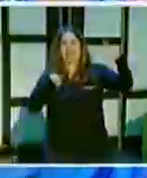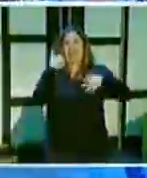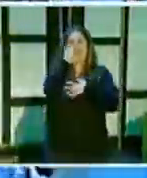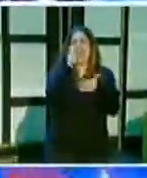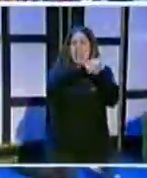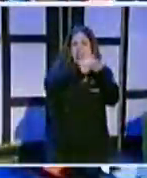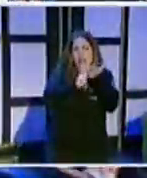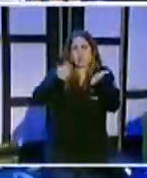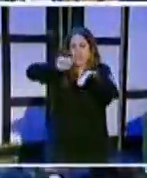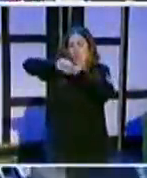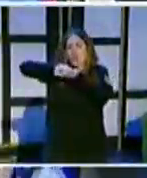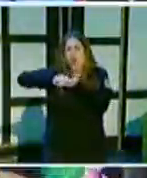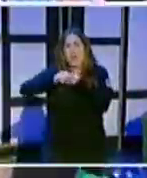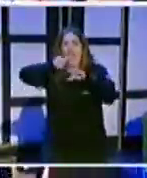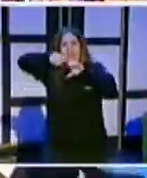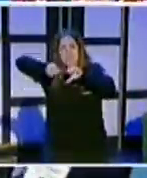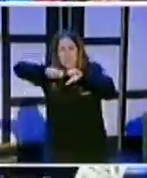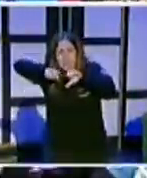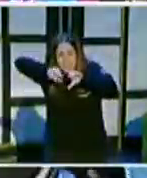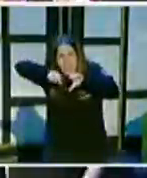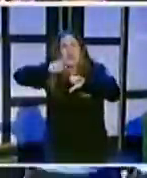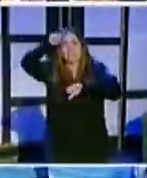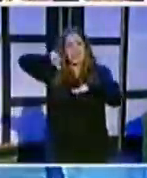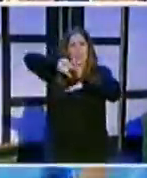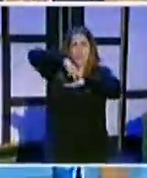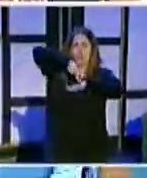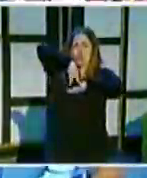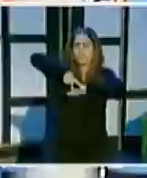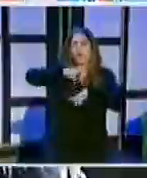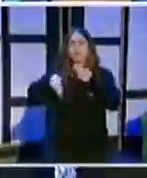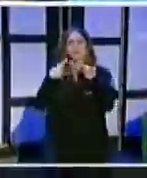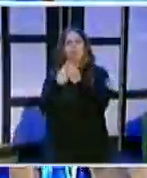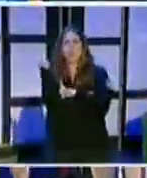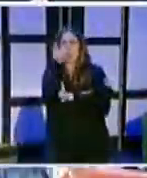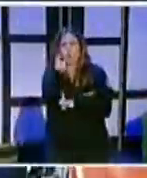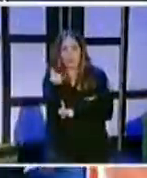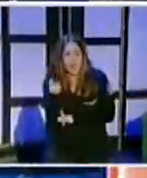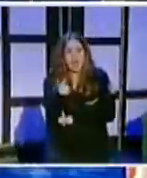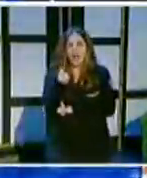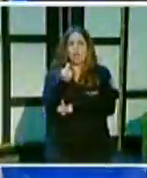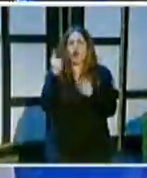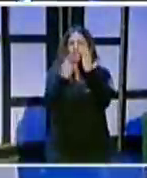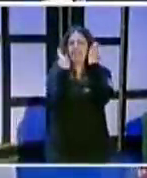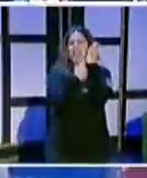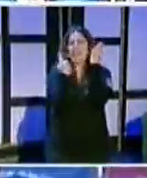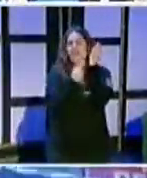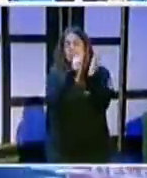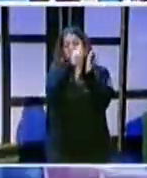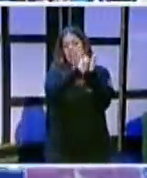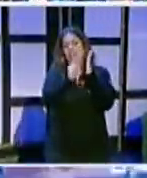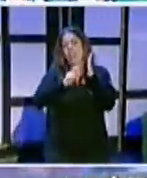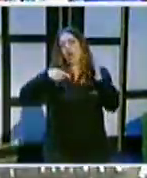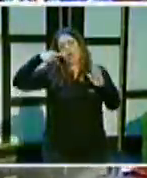un afilador. Un juego de compases y un rotulador. 3 libretas de raya pa' que el niño no se salga.